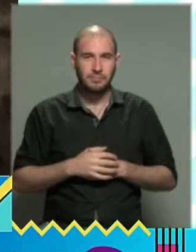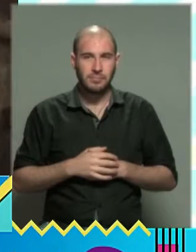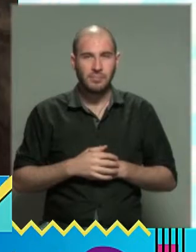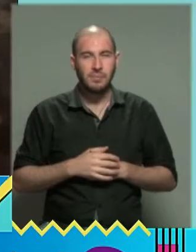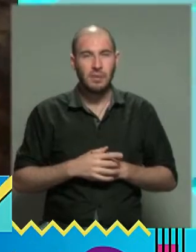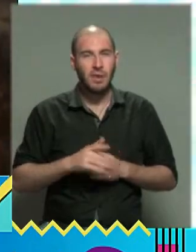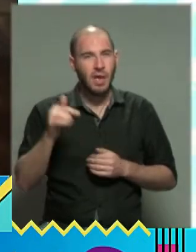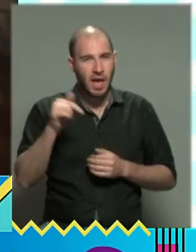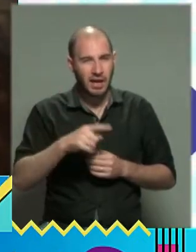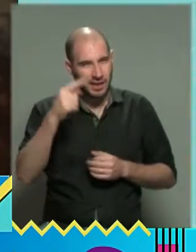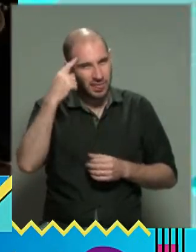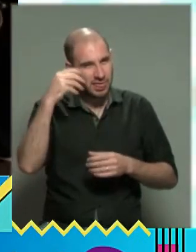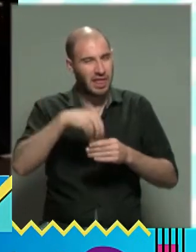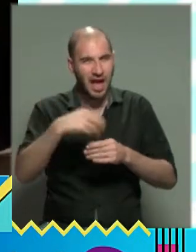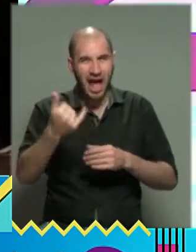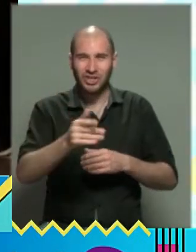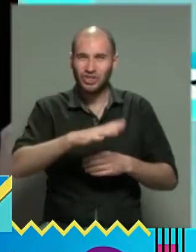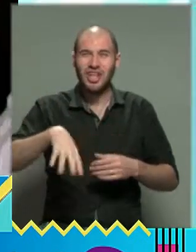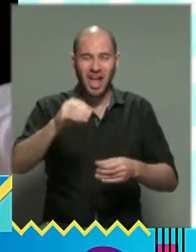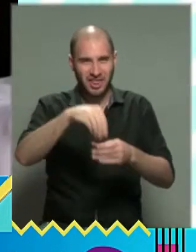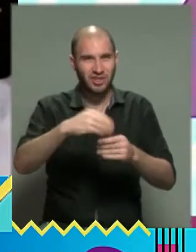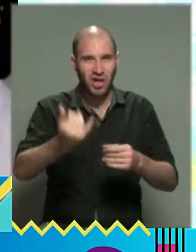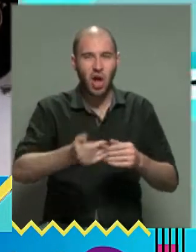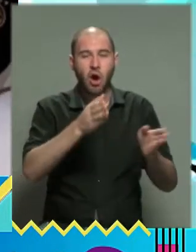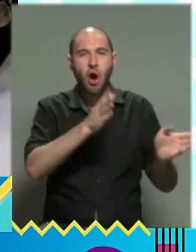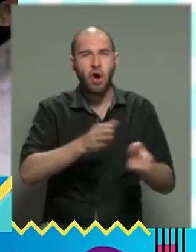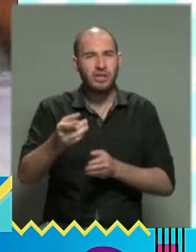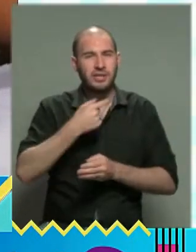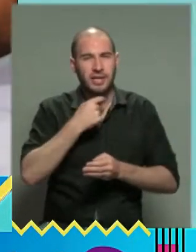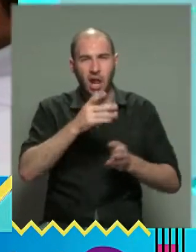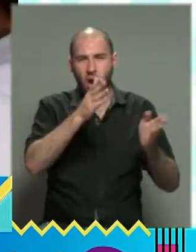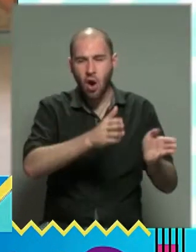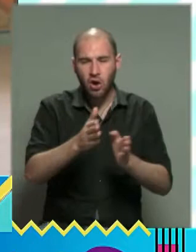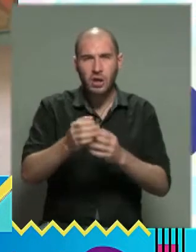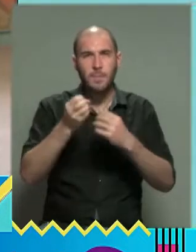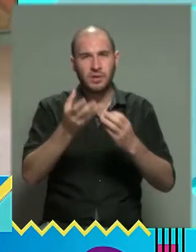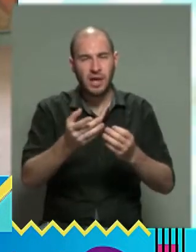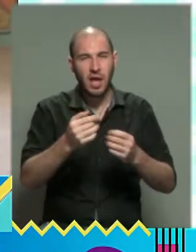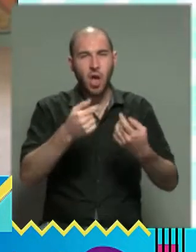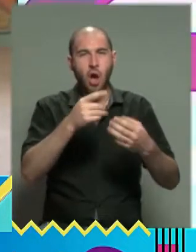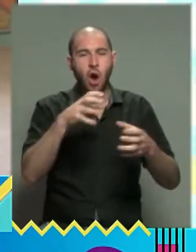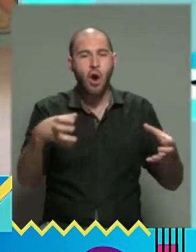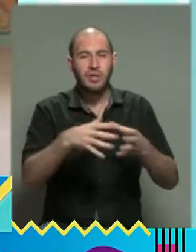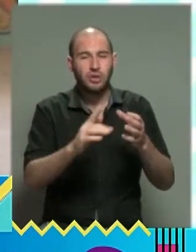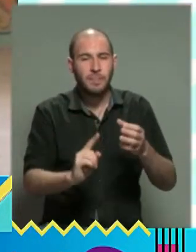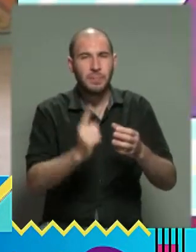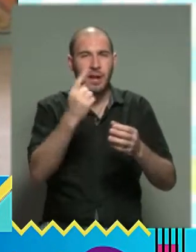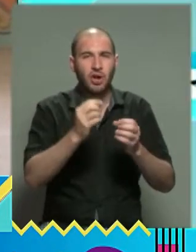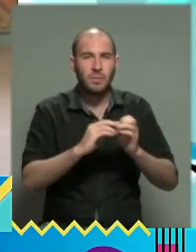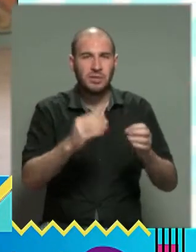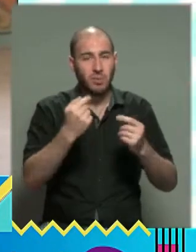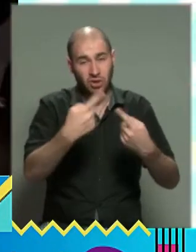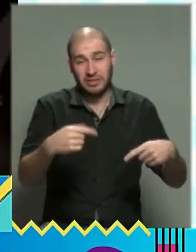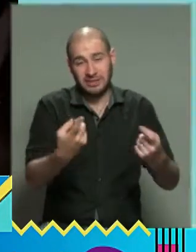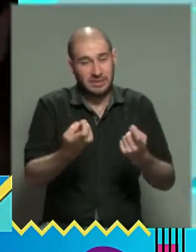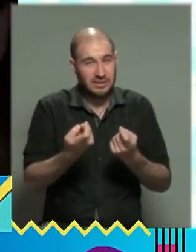todavía está ese germen, digamos, social de querer organizarse, porque la primera organización surge a partir de la